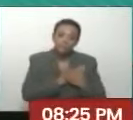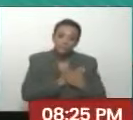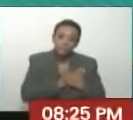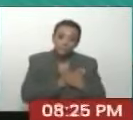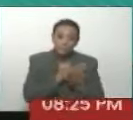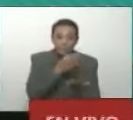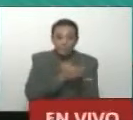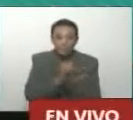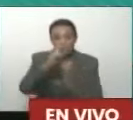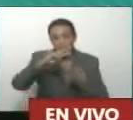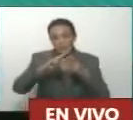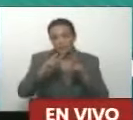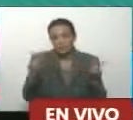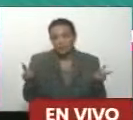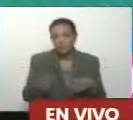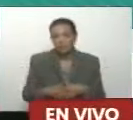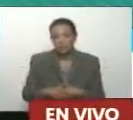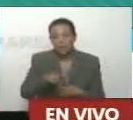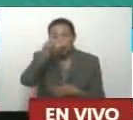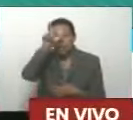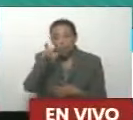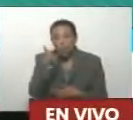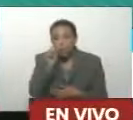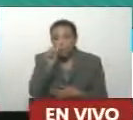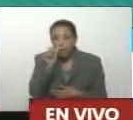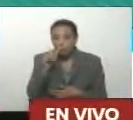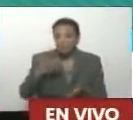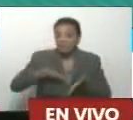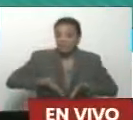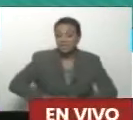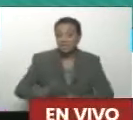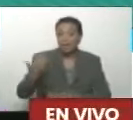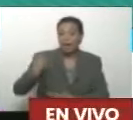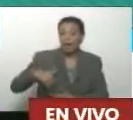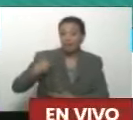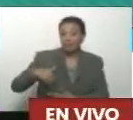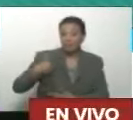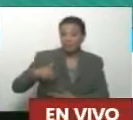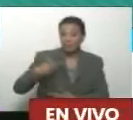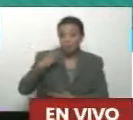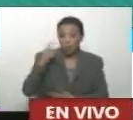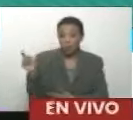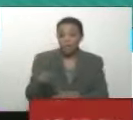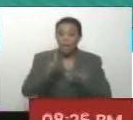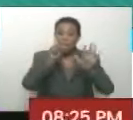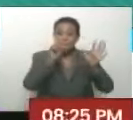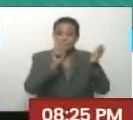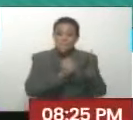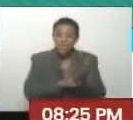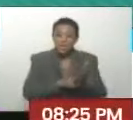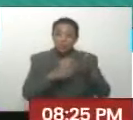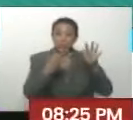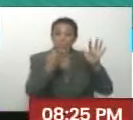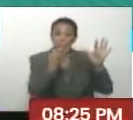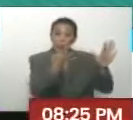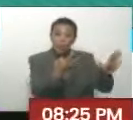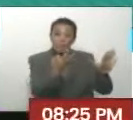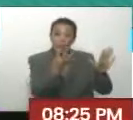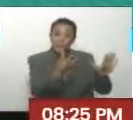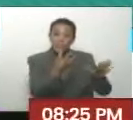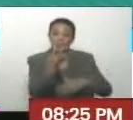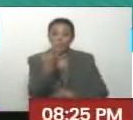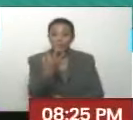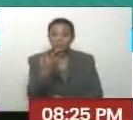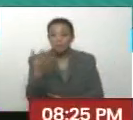Un gran filósofo de nuestra América. Nació en Argentina en el año 1934, tenía 88